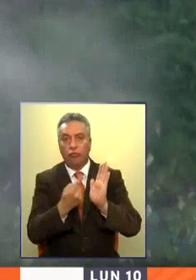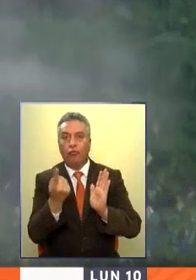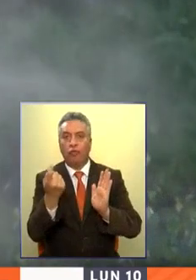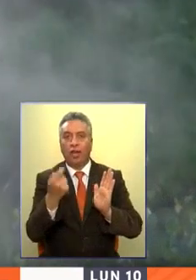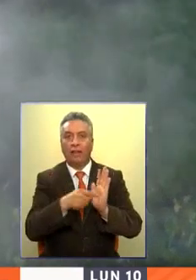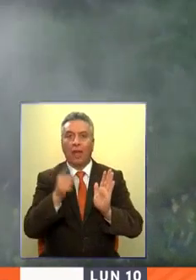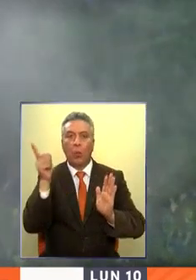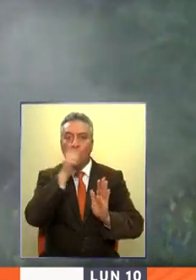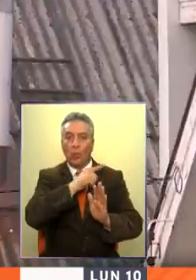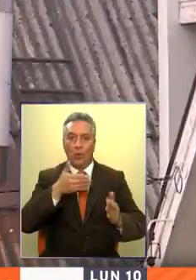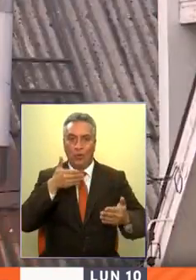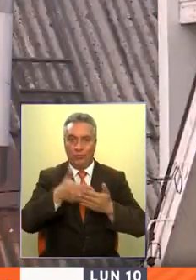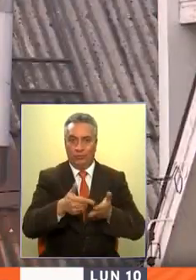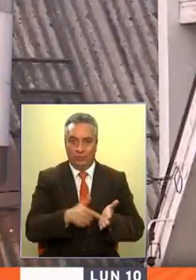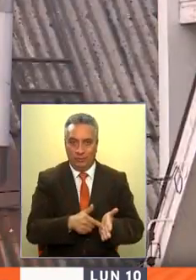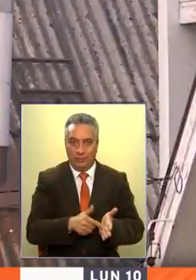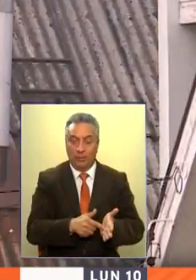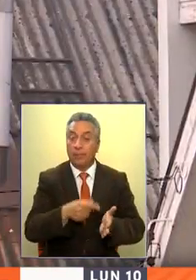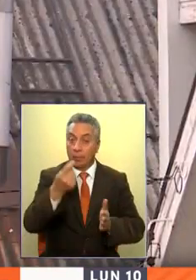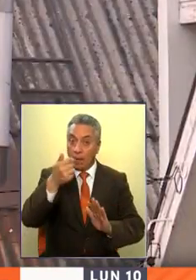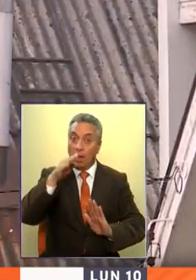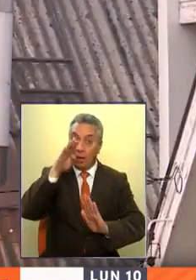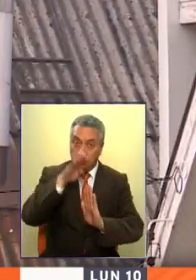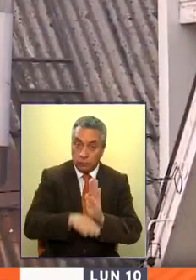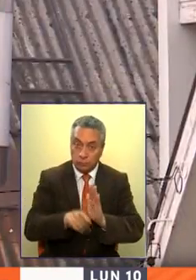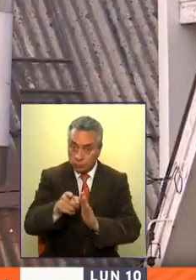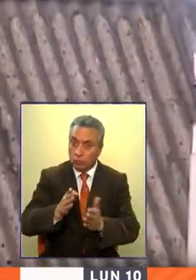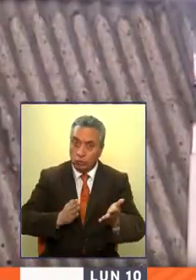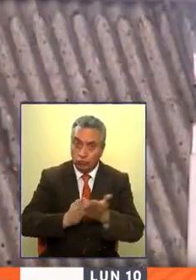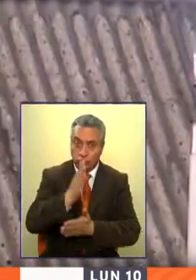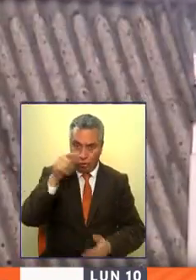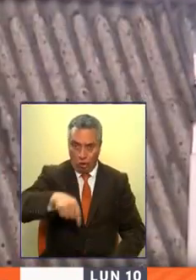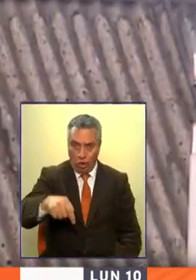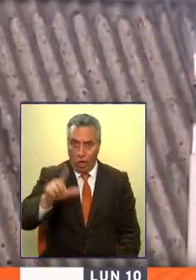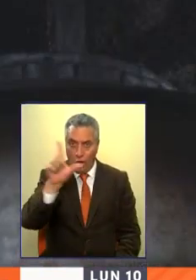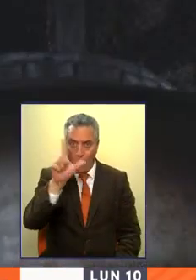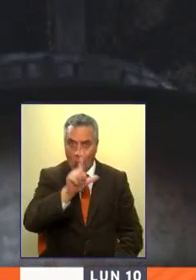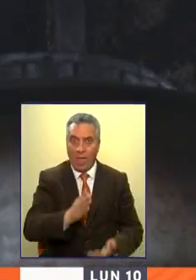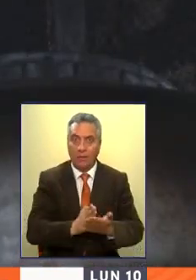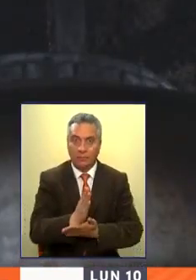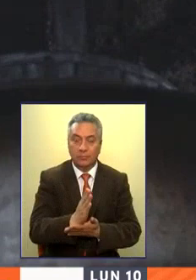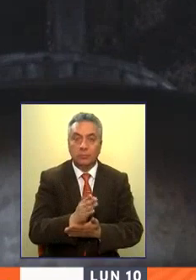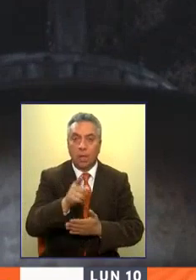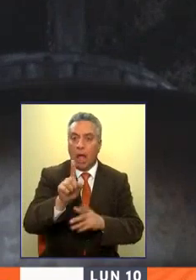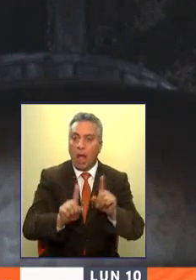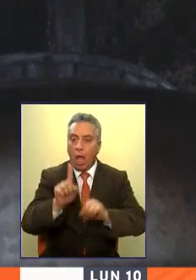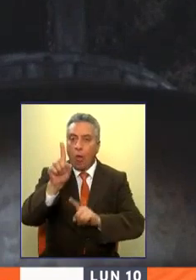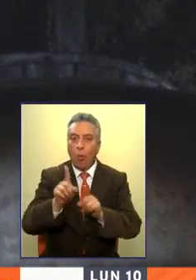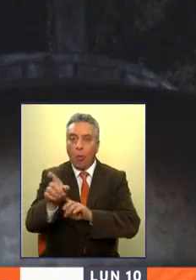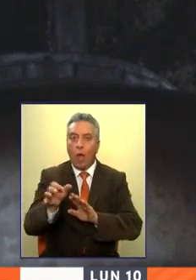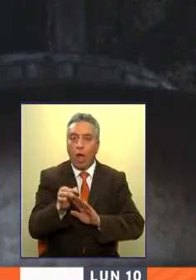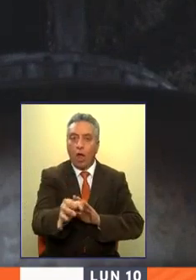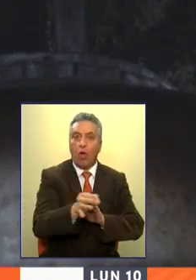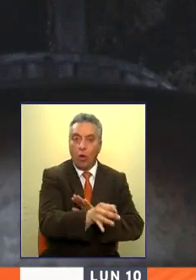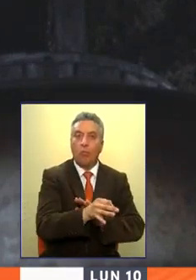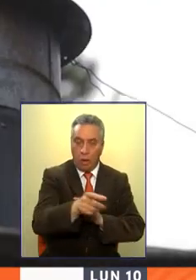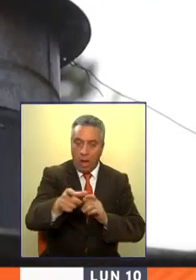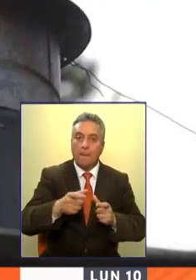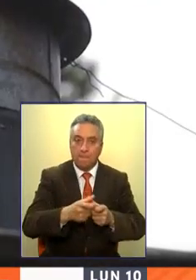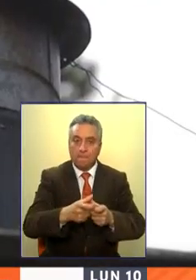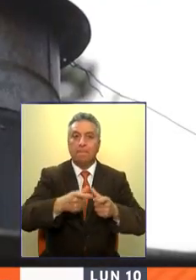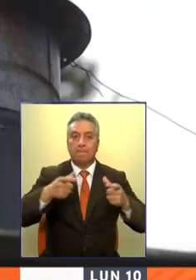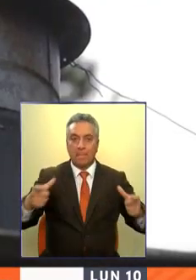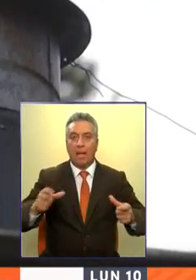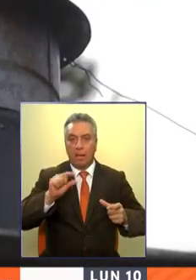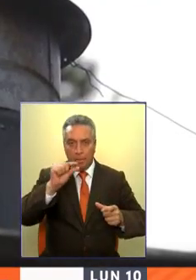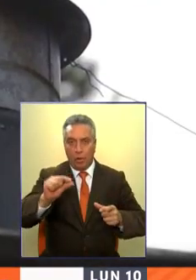final. Si bien esta rebaja comenzará a regir este lunes, solo en algunas comunas se ampliará de manera gradual